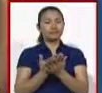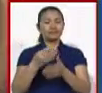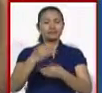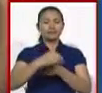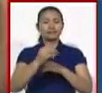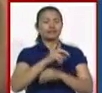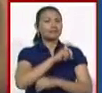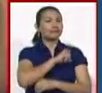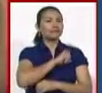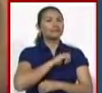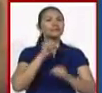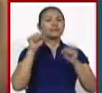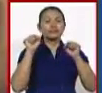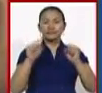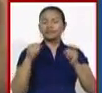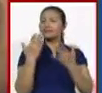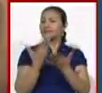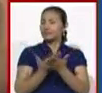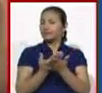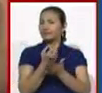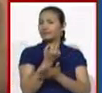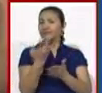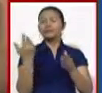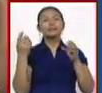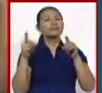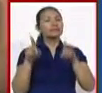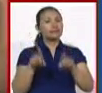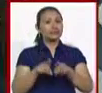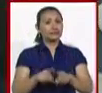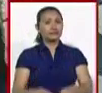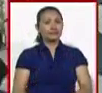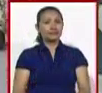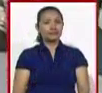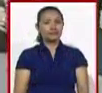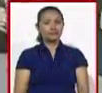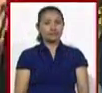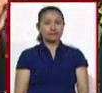comando de la policía para poder llegar a algún tipo de acuerdo.